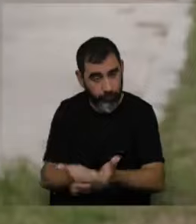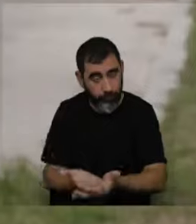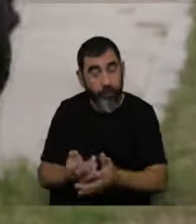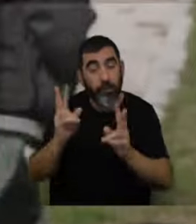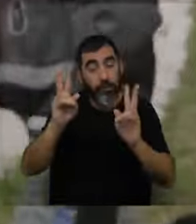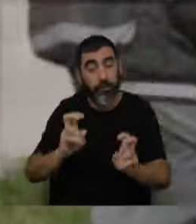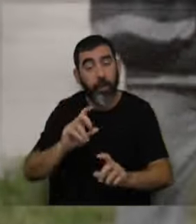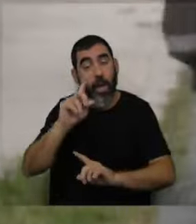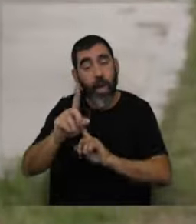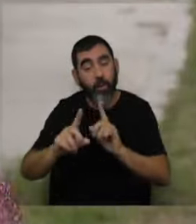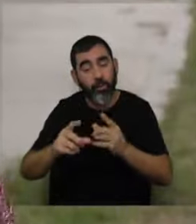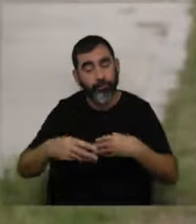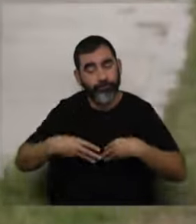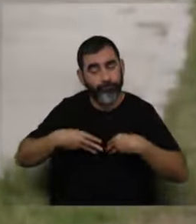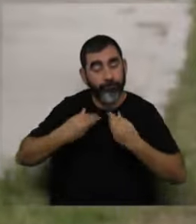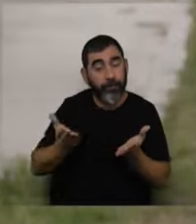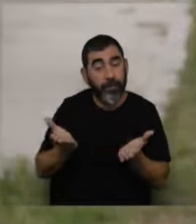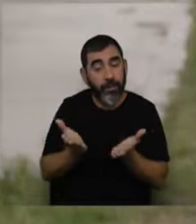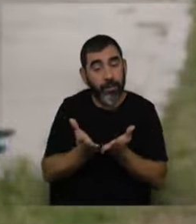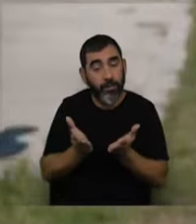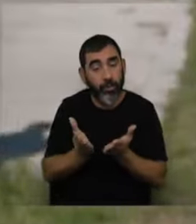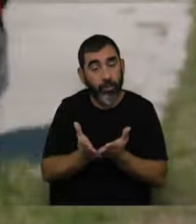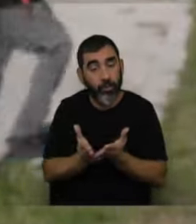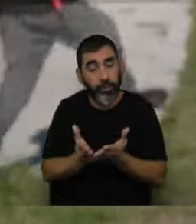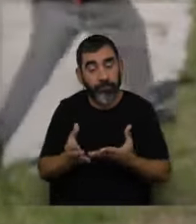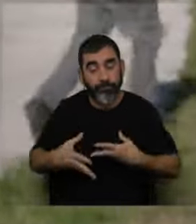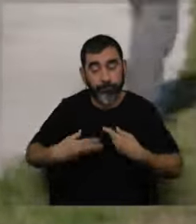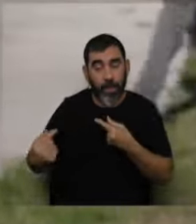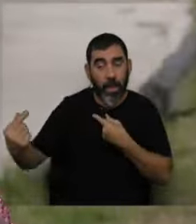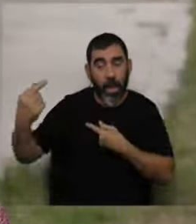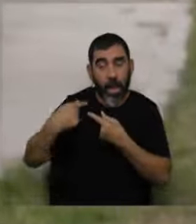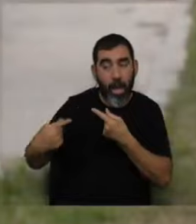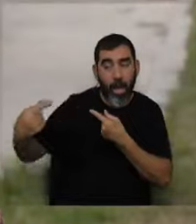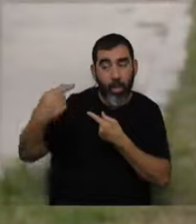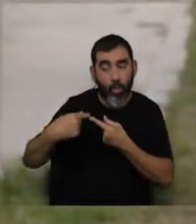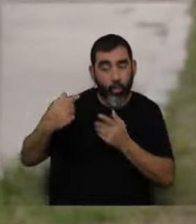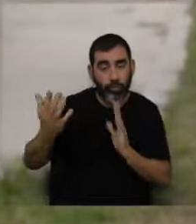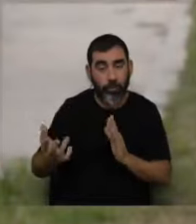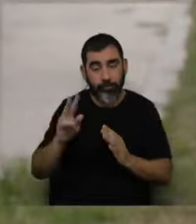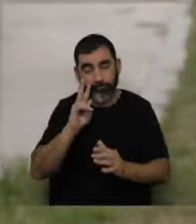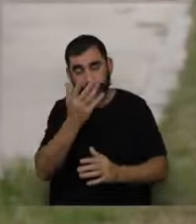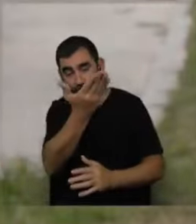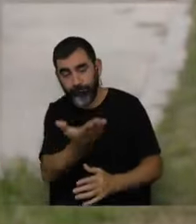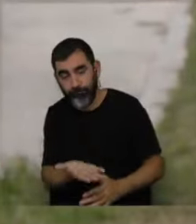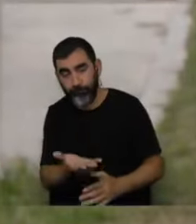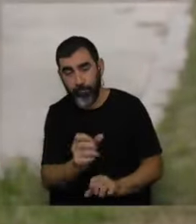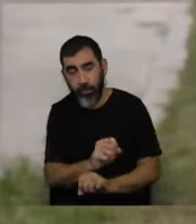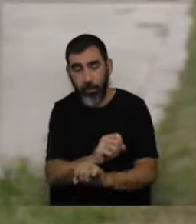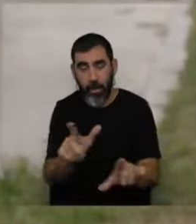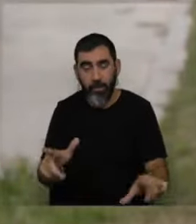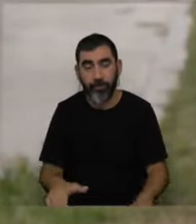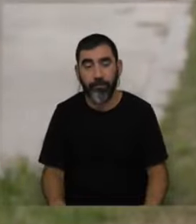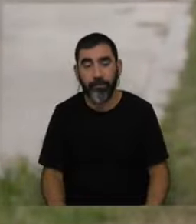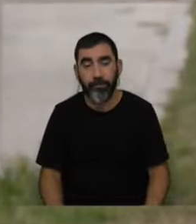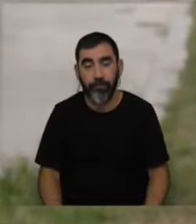con algunos sentimientos de los estudiantes respecto de que se sentían acosados de alguna forma o mirados de forma que que ellos entendían que no corresponde